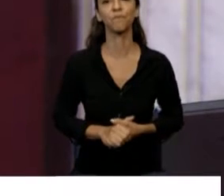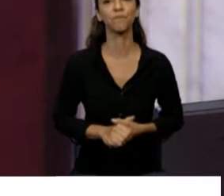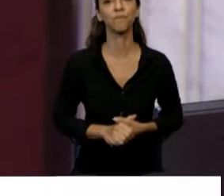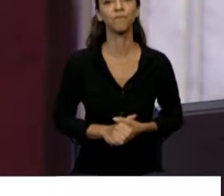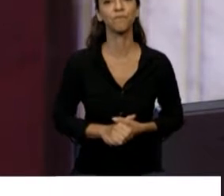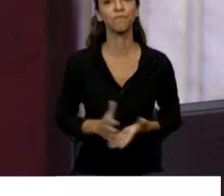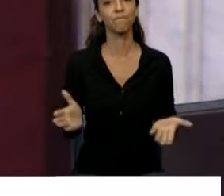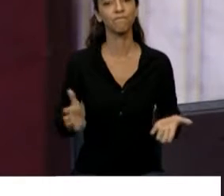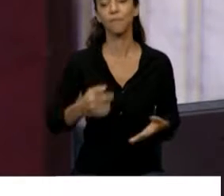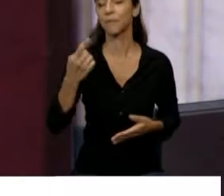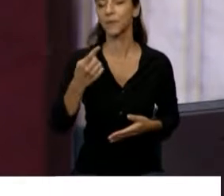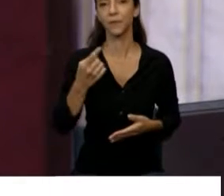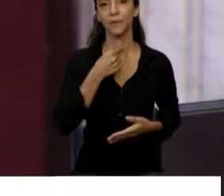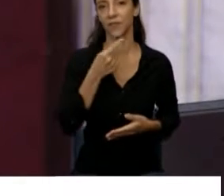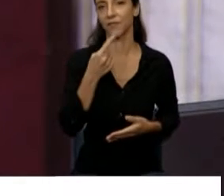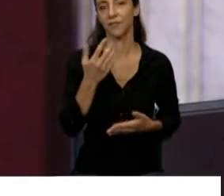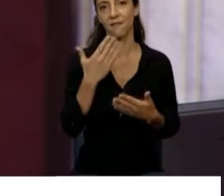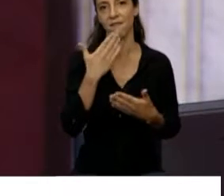arrancar por los agradecimientos